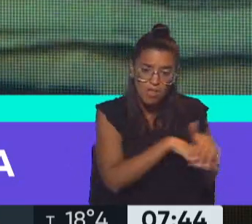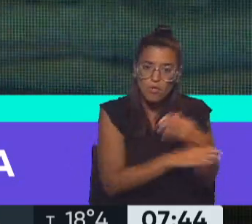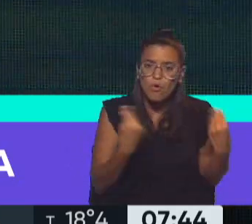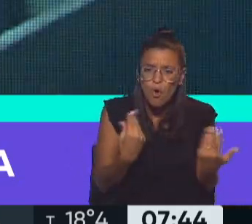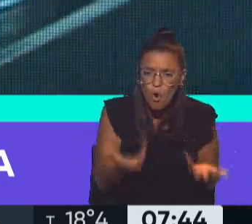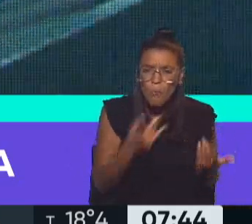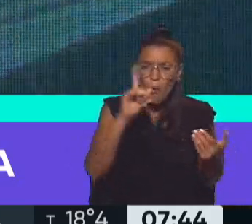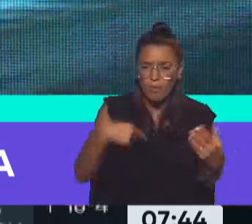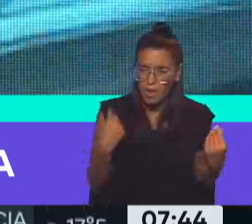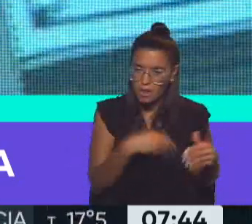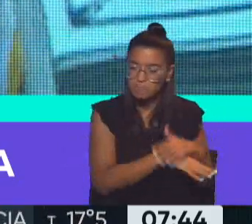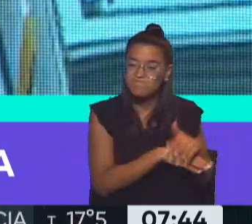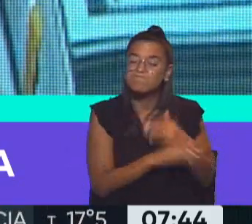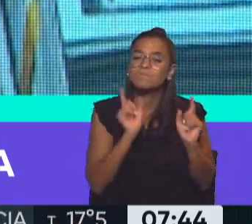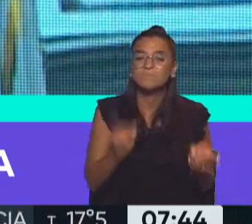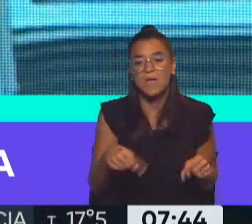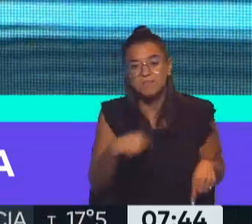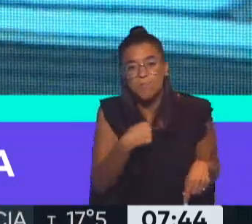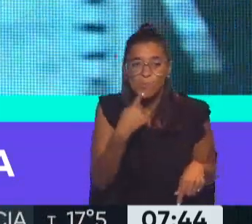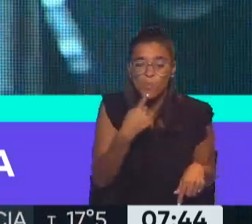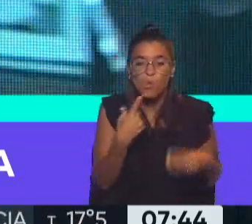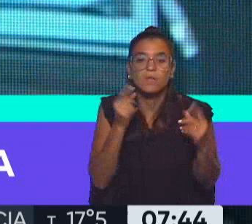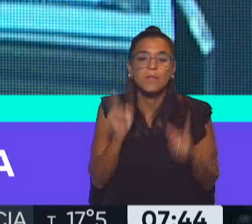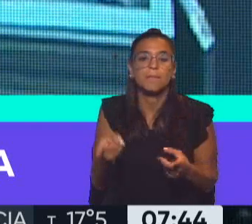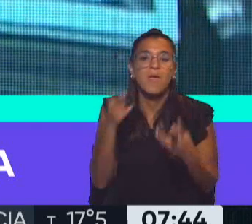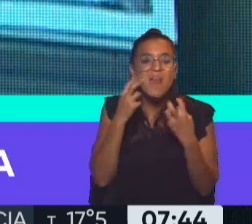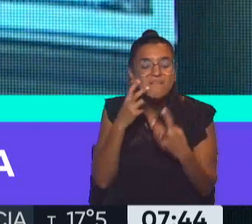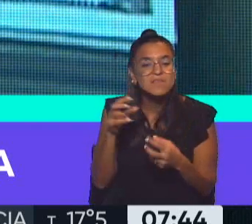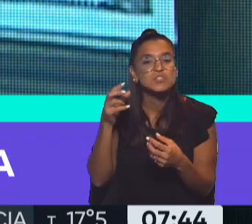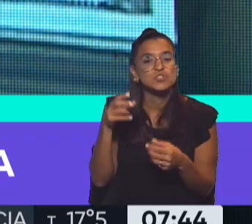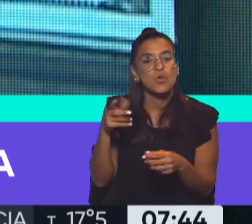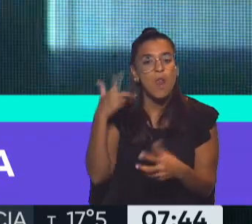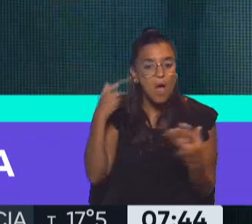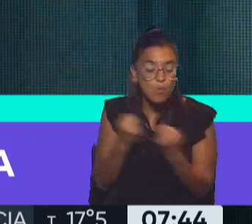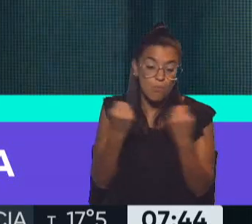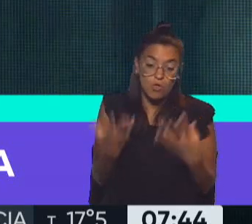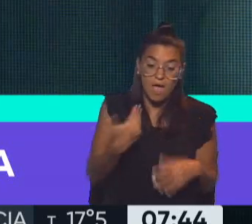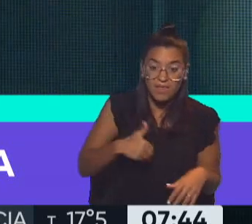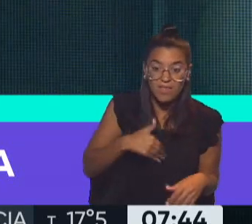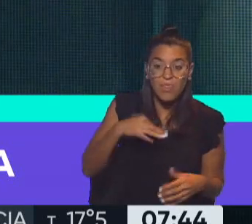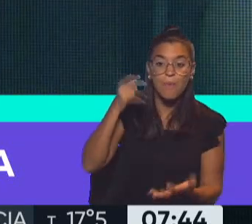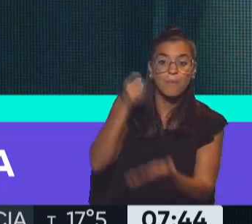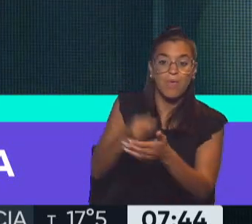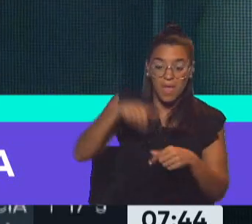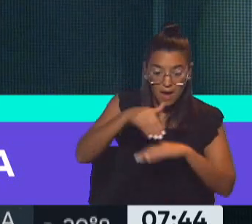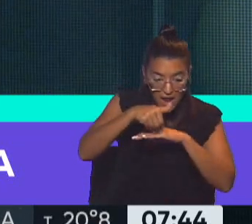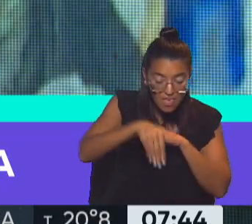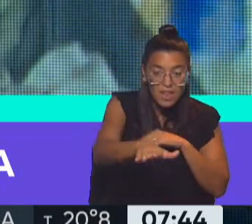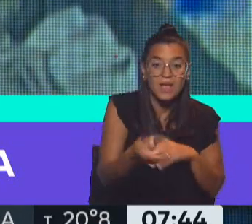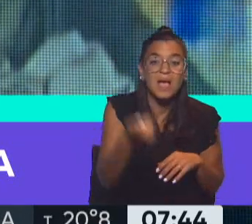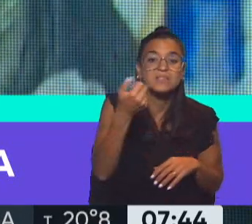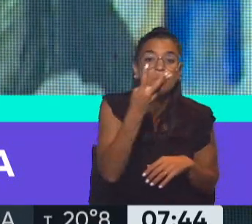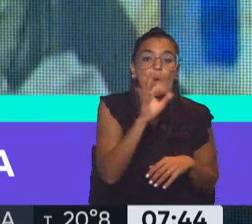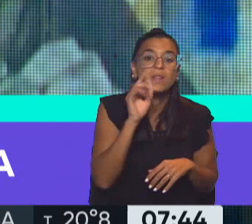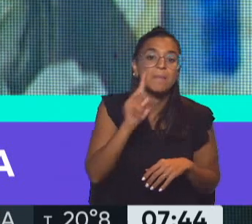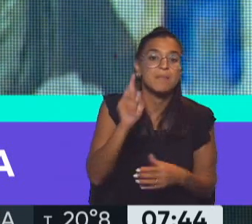y también cómo va a ser la revisión del acuerdo. Porque Argentina tiene que pagar de acá en adelante casi